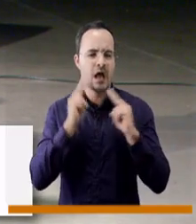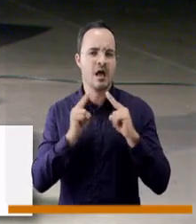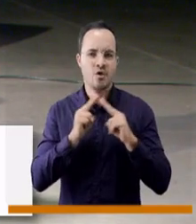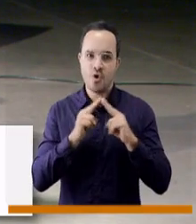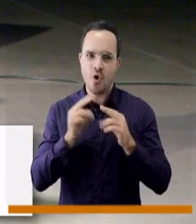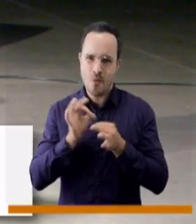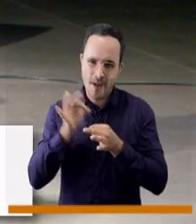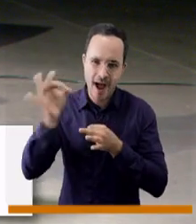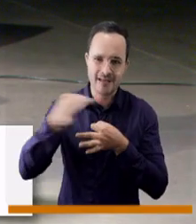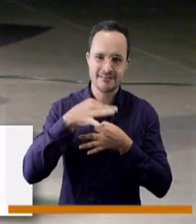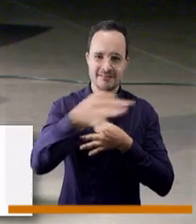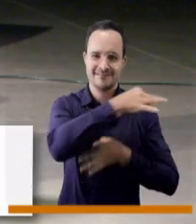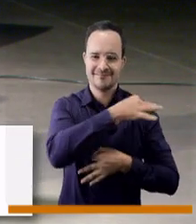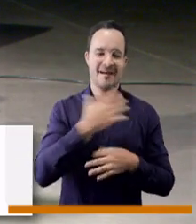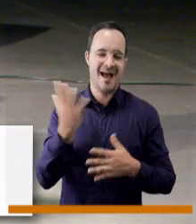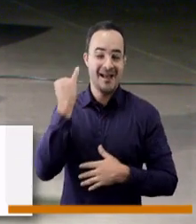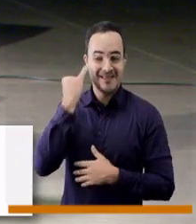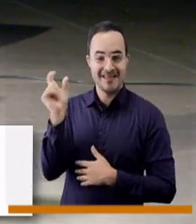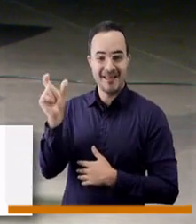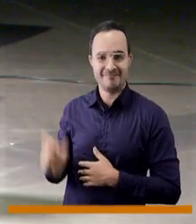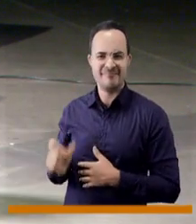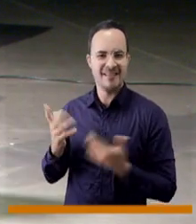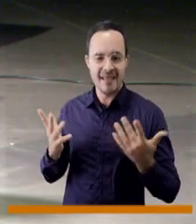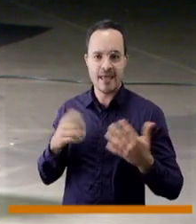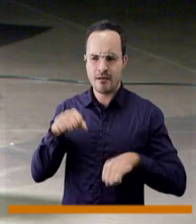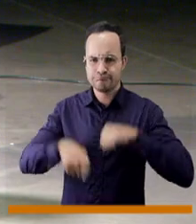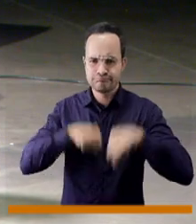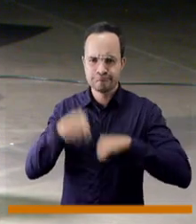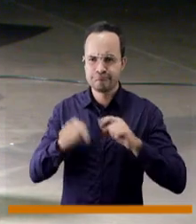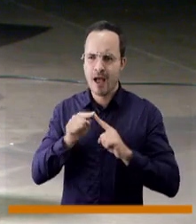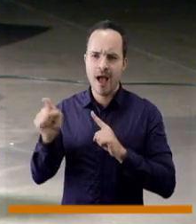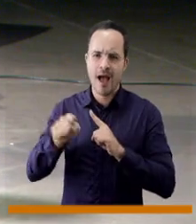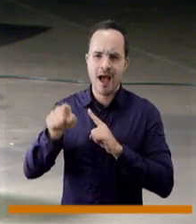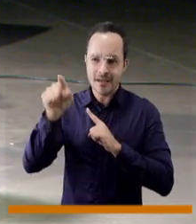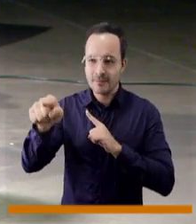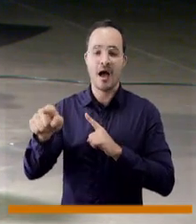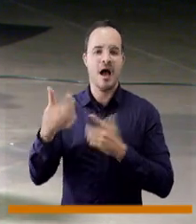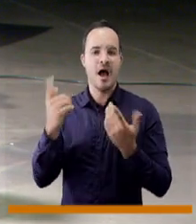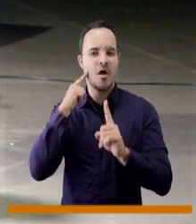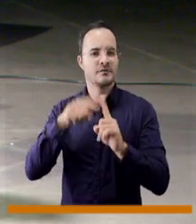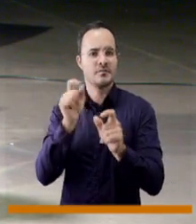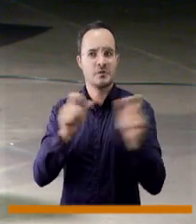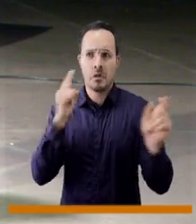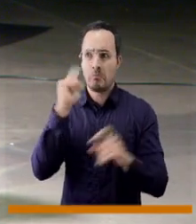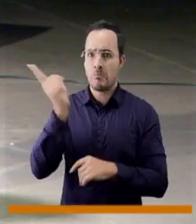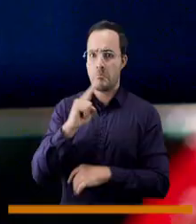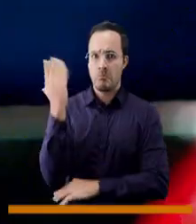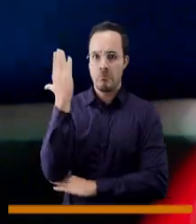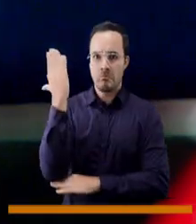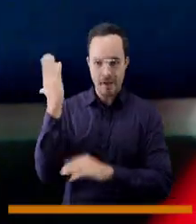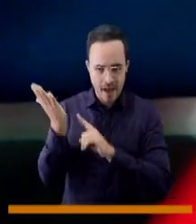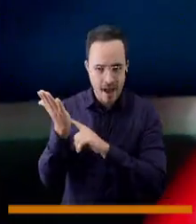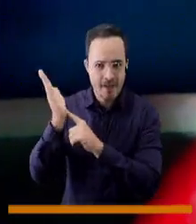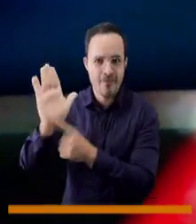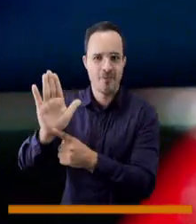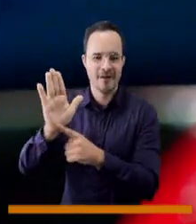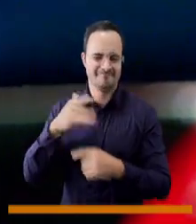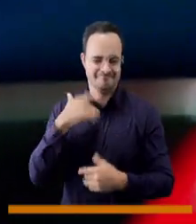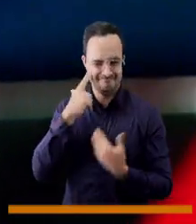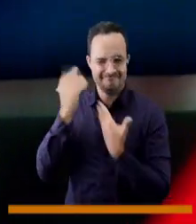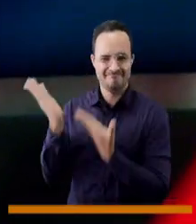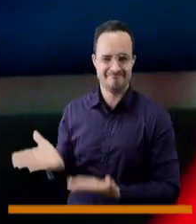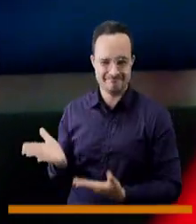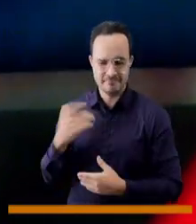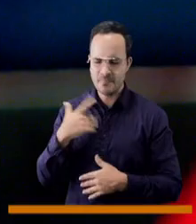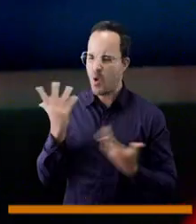montar un cine en una bicicleta para llevar el séptimo arte a más personas. Hola Luis, y cuéntenos cuál fue ese proceso